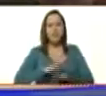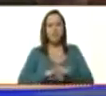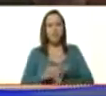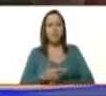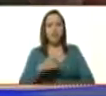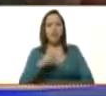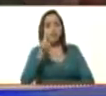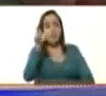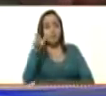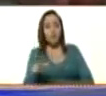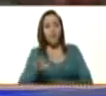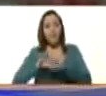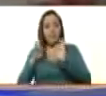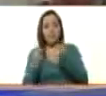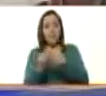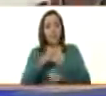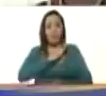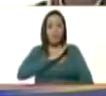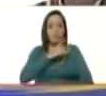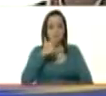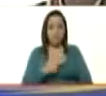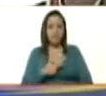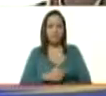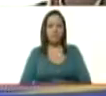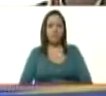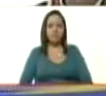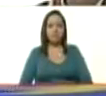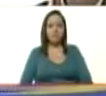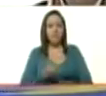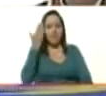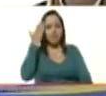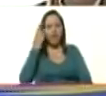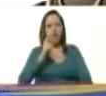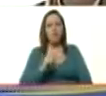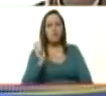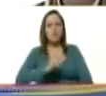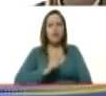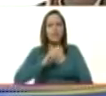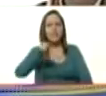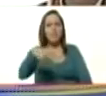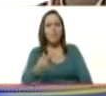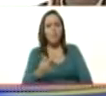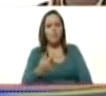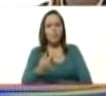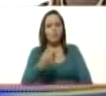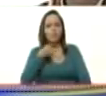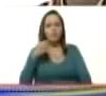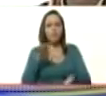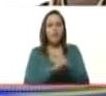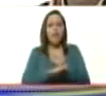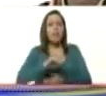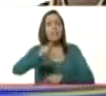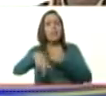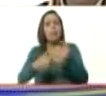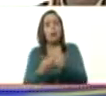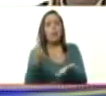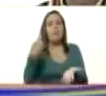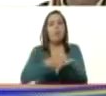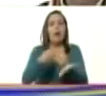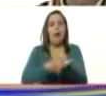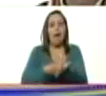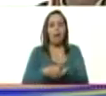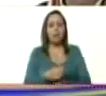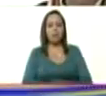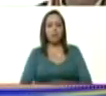mía. Y sé que apenas un mes antes de irse a la tumba fue que le pagaron sus